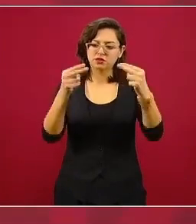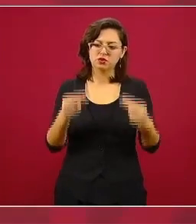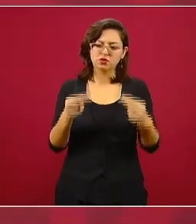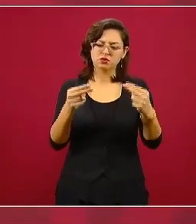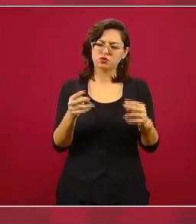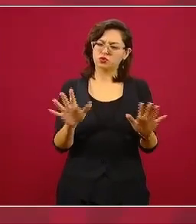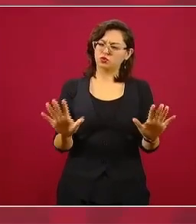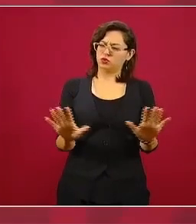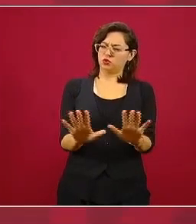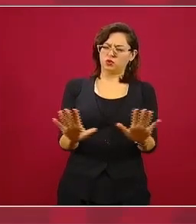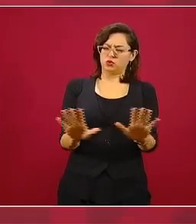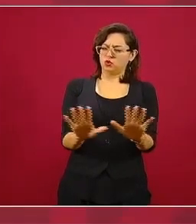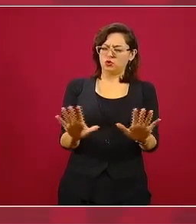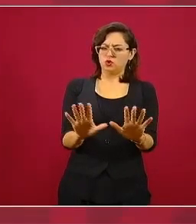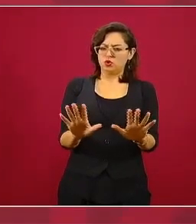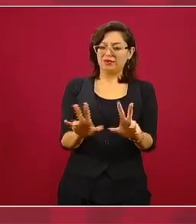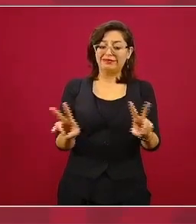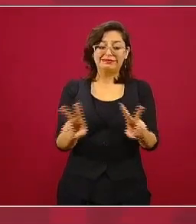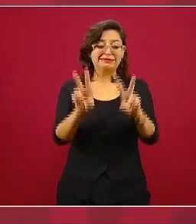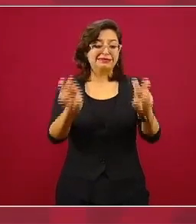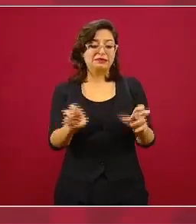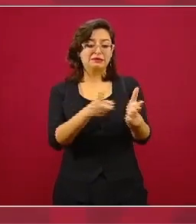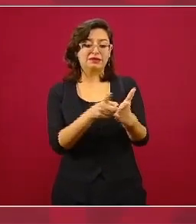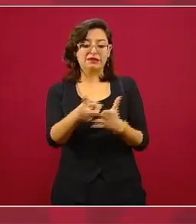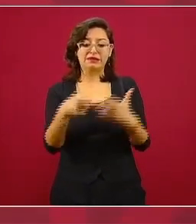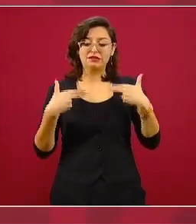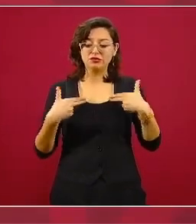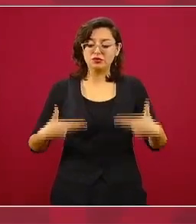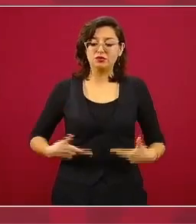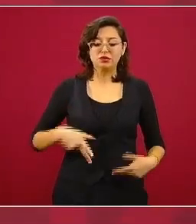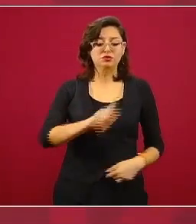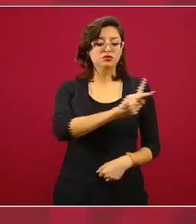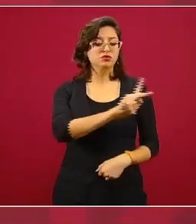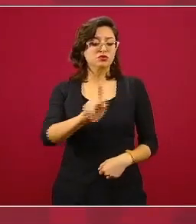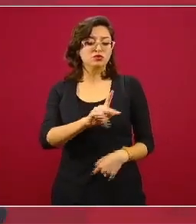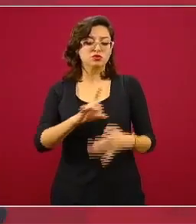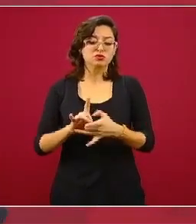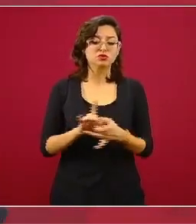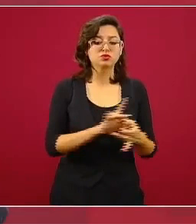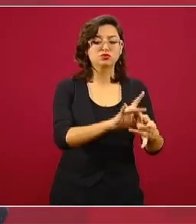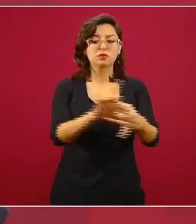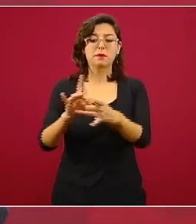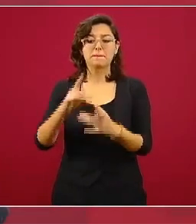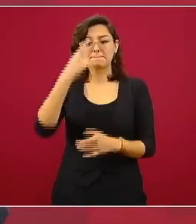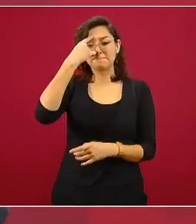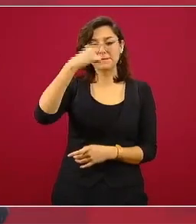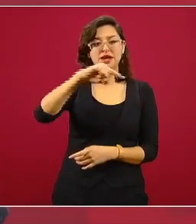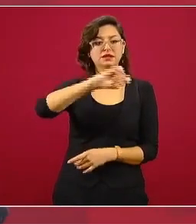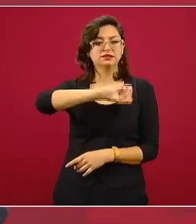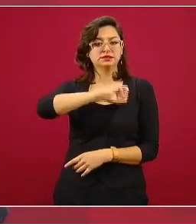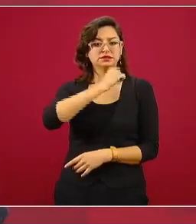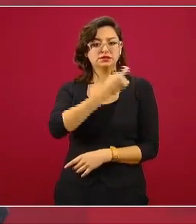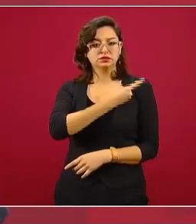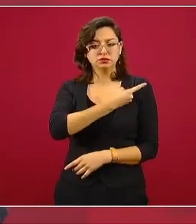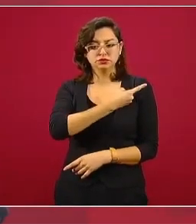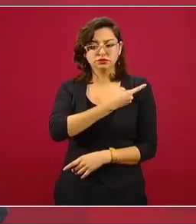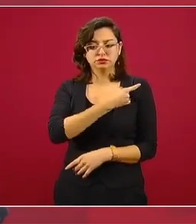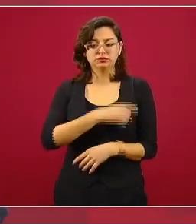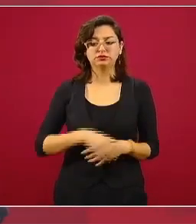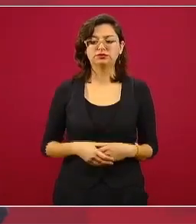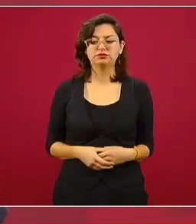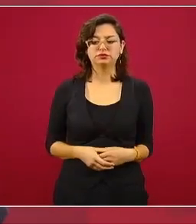al derecho que tenemos todos los seres humanos a estar sanos y